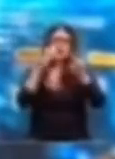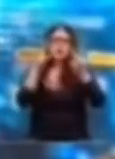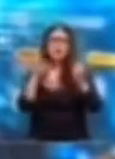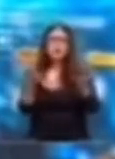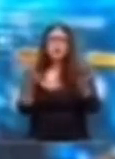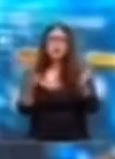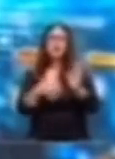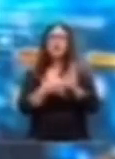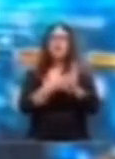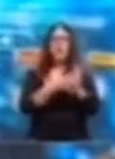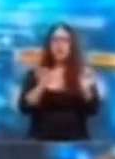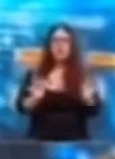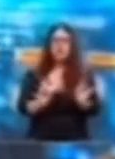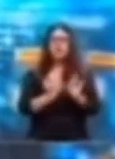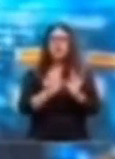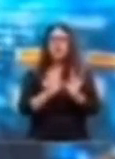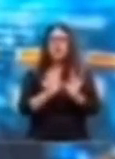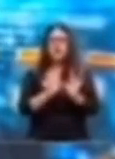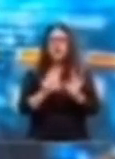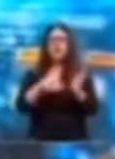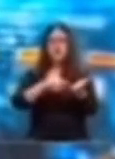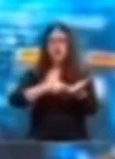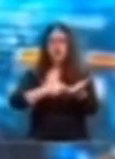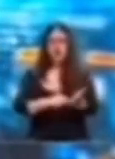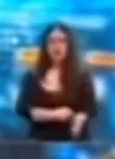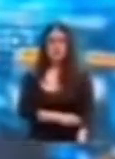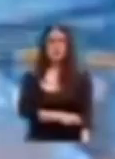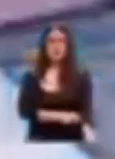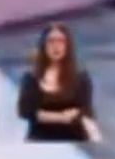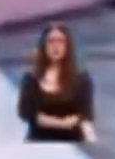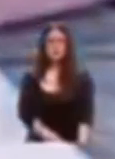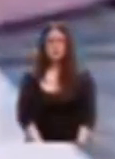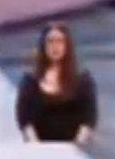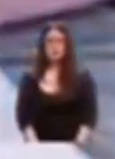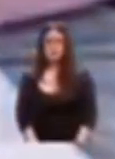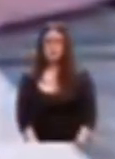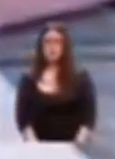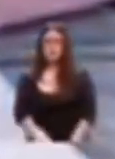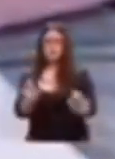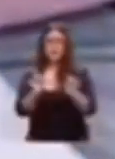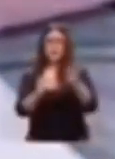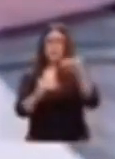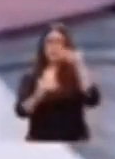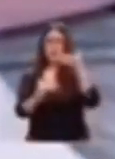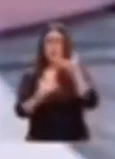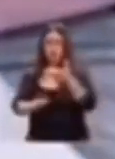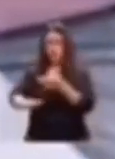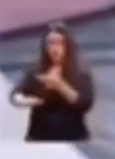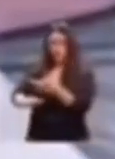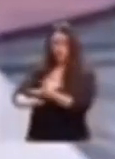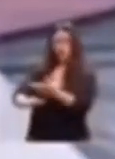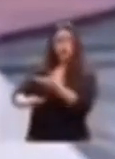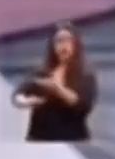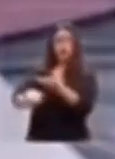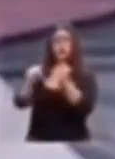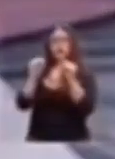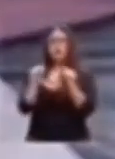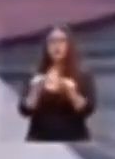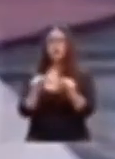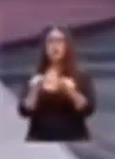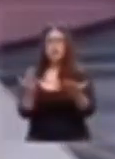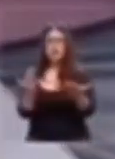la vulneración que podría sufrir este tipo de tecnología es tan simple como acercar el teléfono y ya tenemos